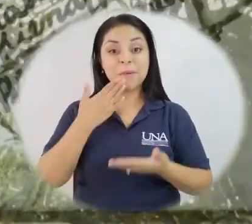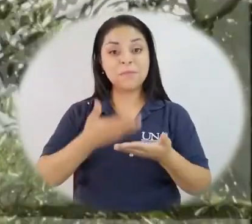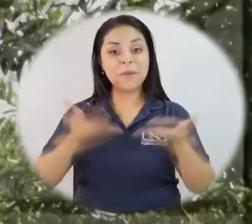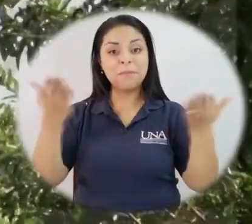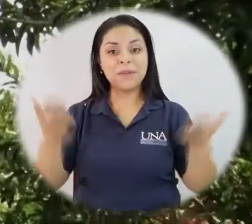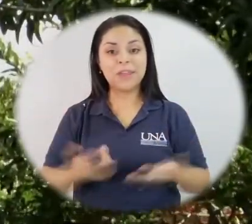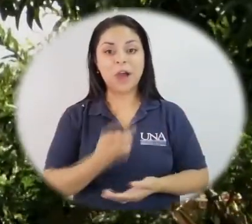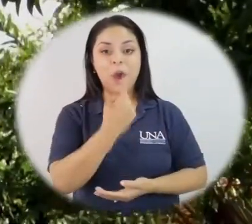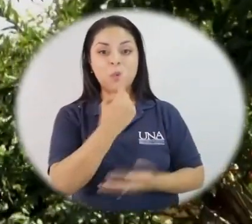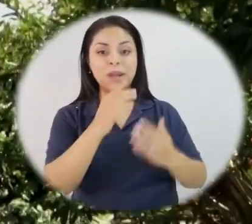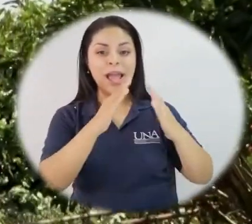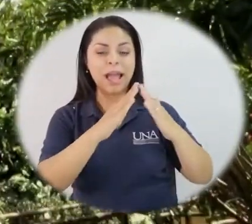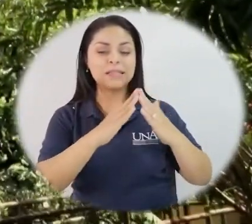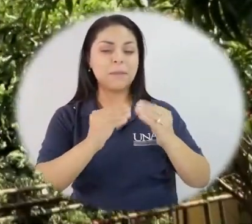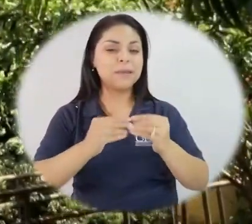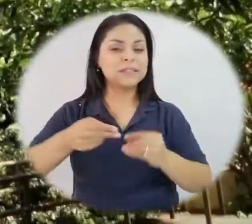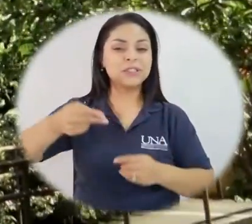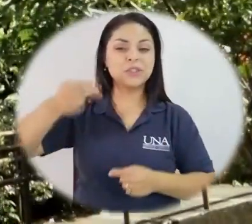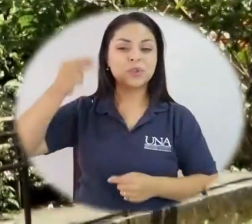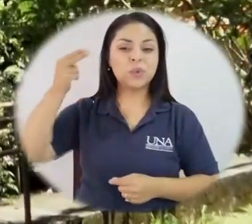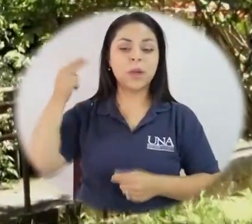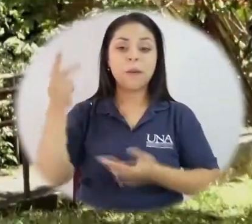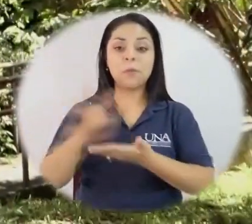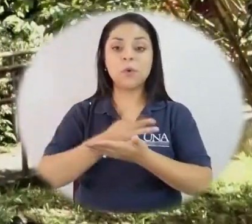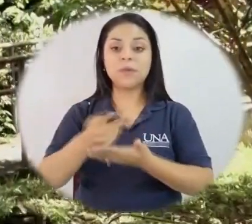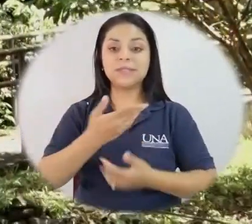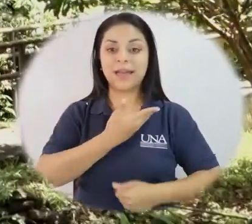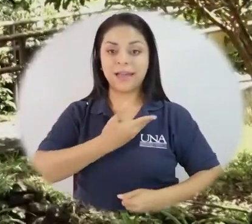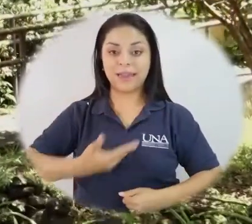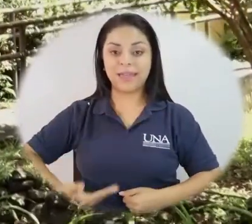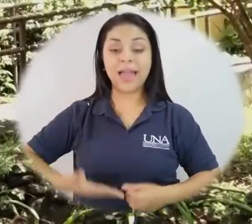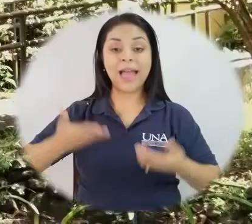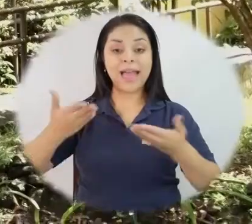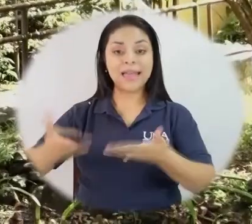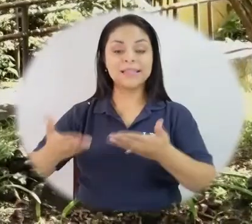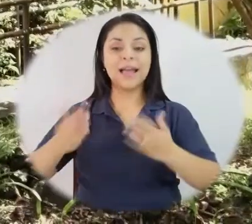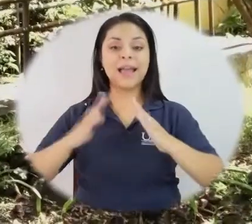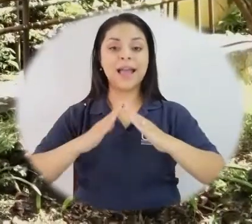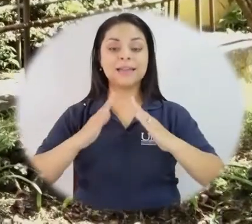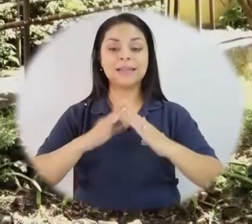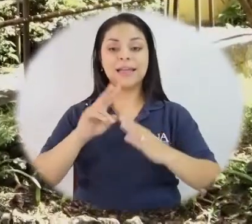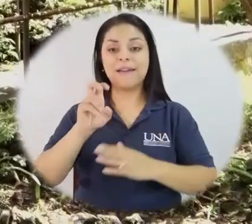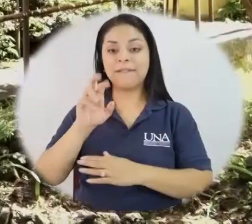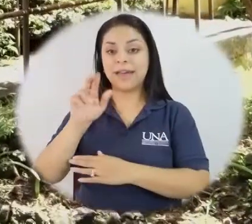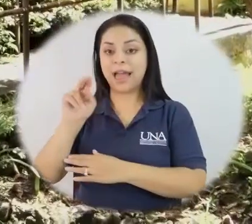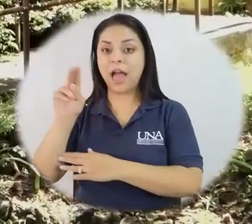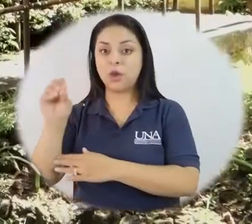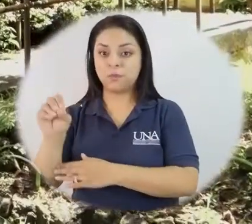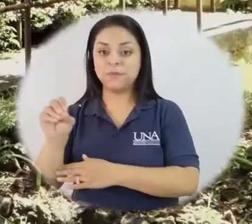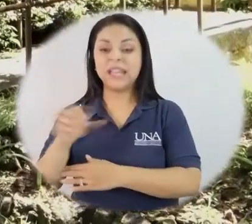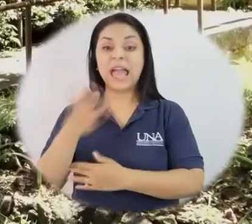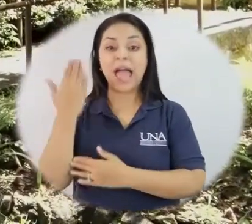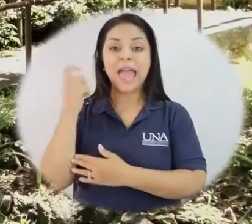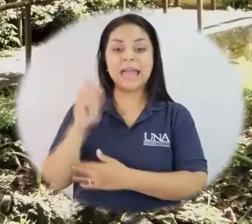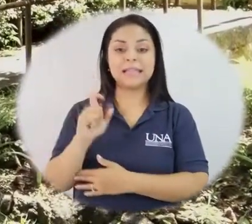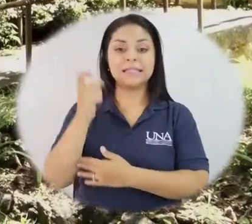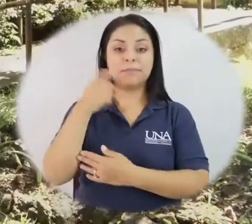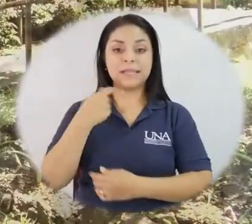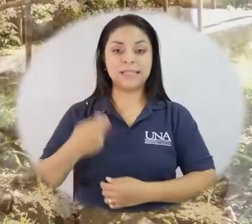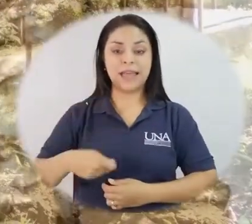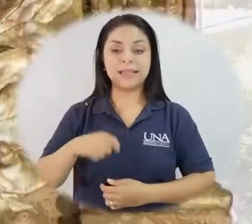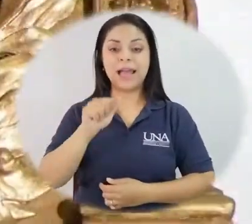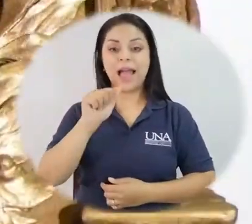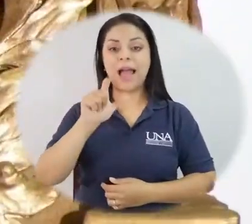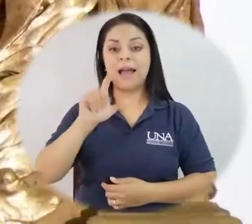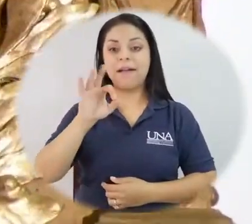Bienvenido a una de las casas más históricas de la provincia de Heredia. Sepa que estamos en la casa de verano, pero también productiva, del expresidente